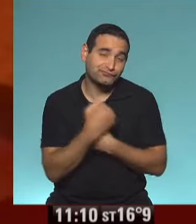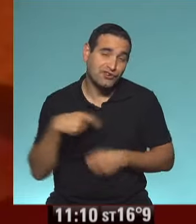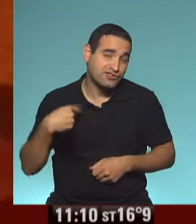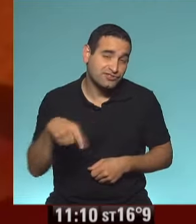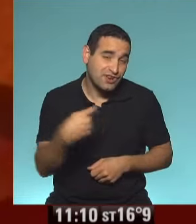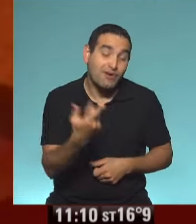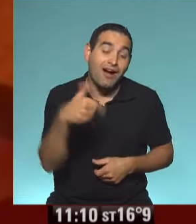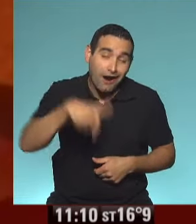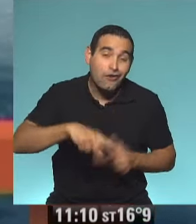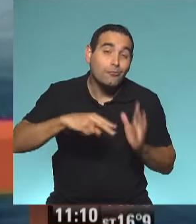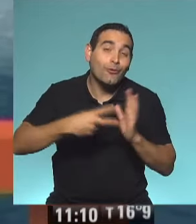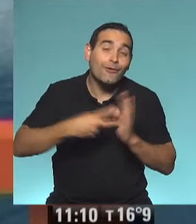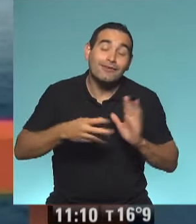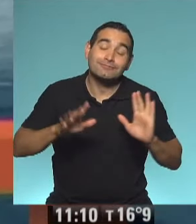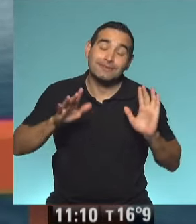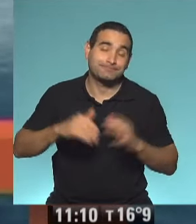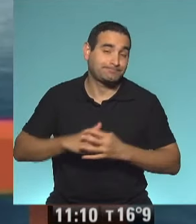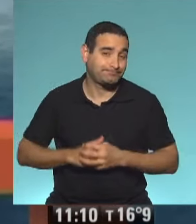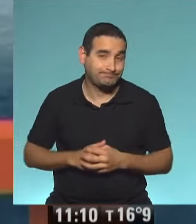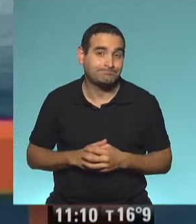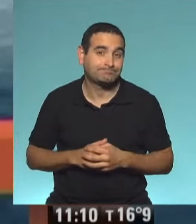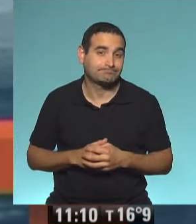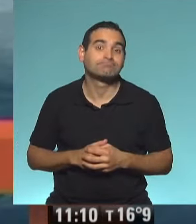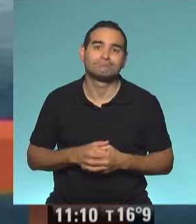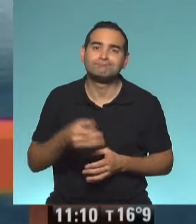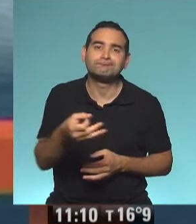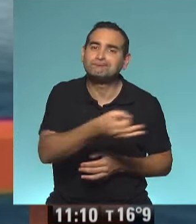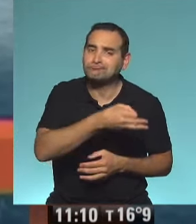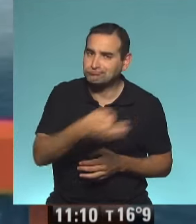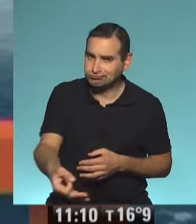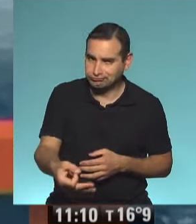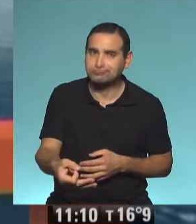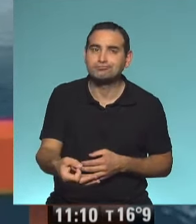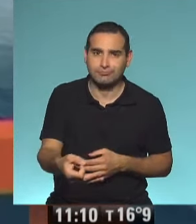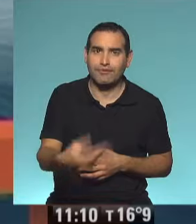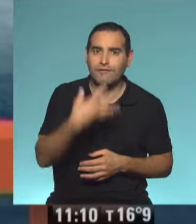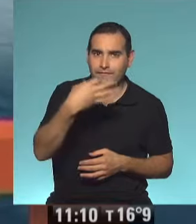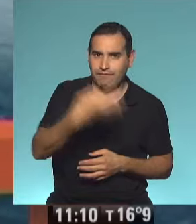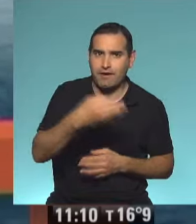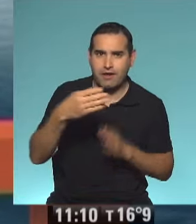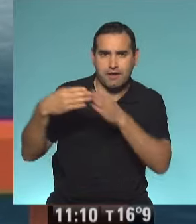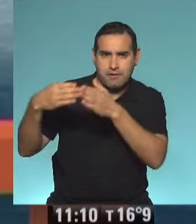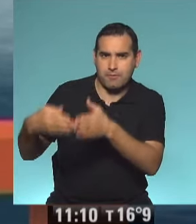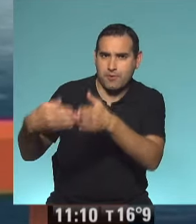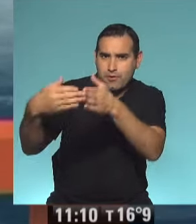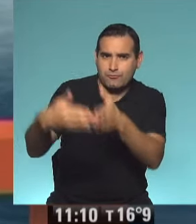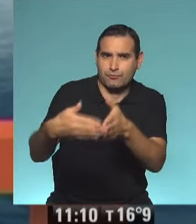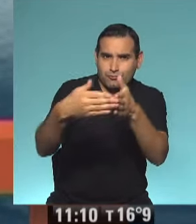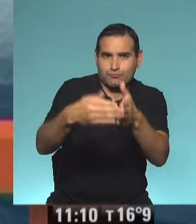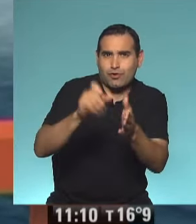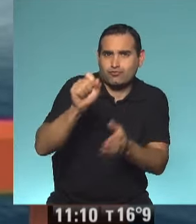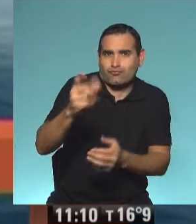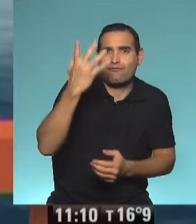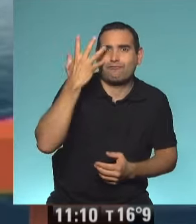en estos problemas. En efecto, era la nave del capitán Jean-Pierre.